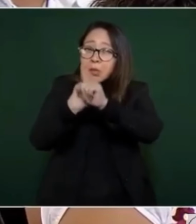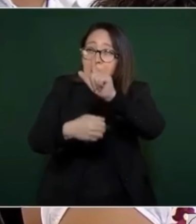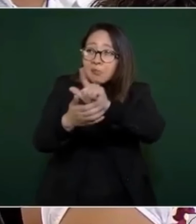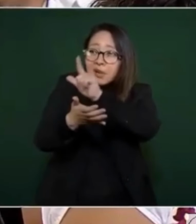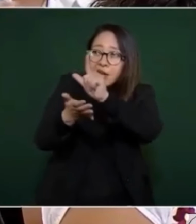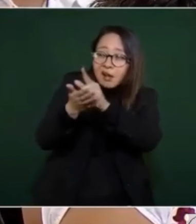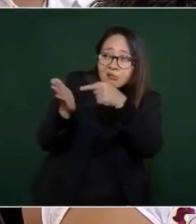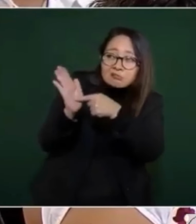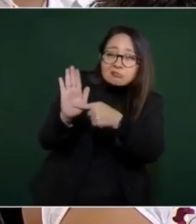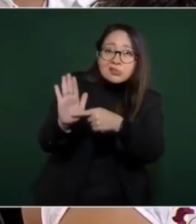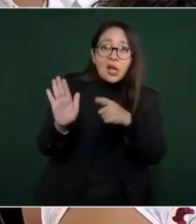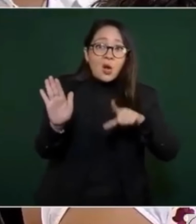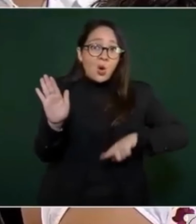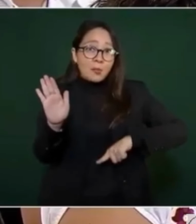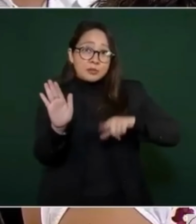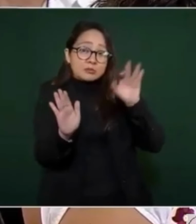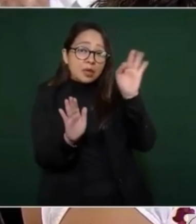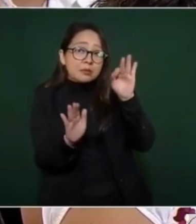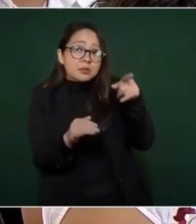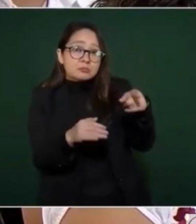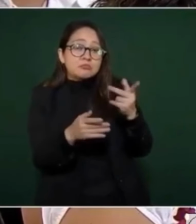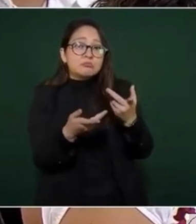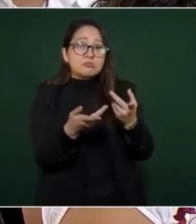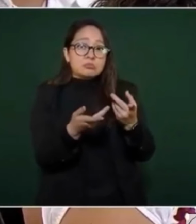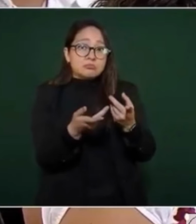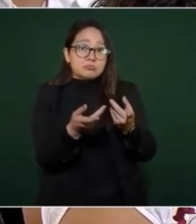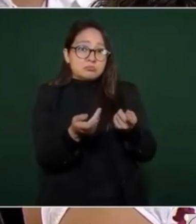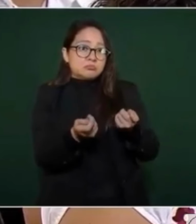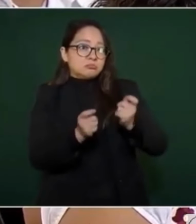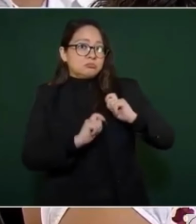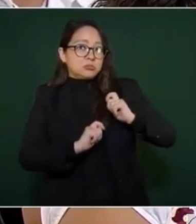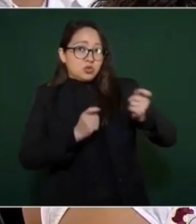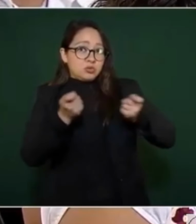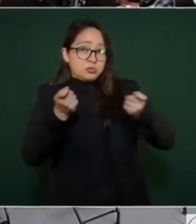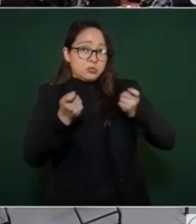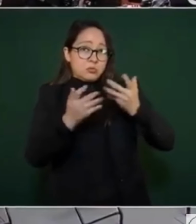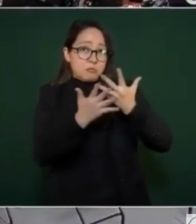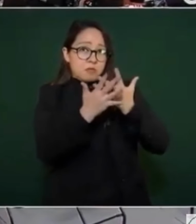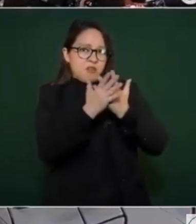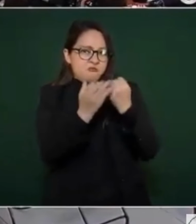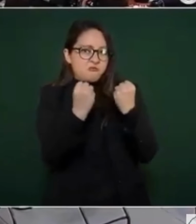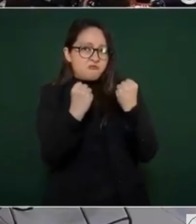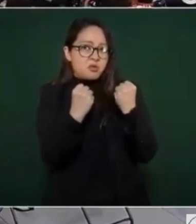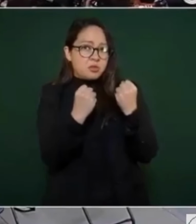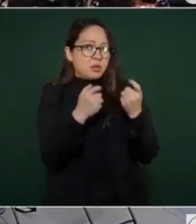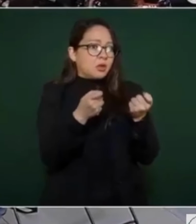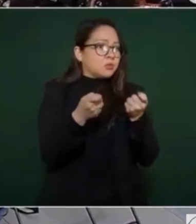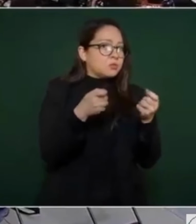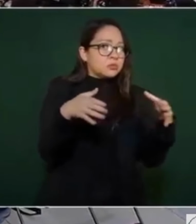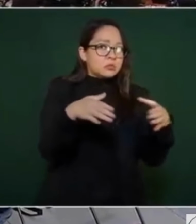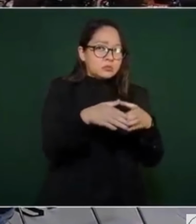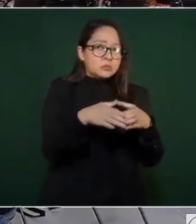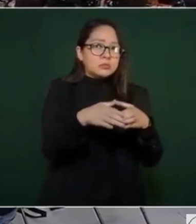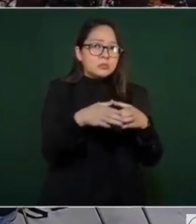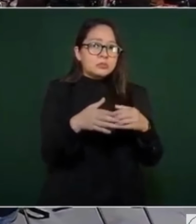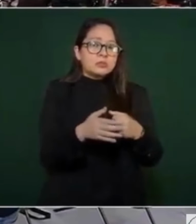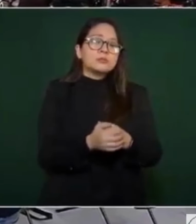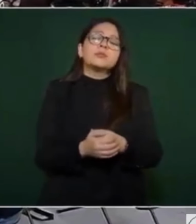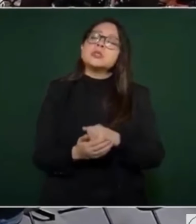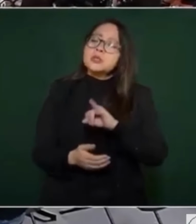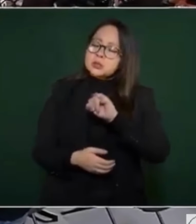tomará en algún momento pues la administración de este penal de máxima seguridad. Sí, hoy tratamos el